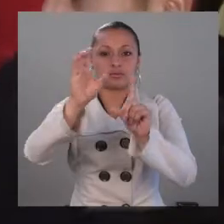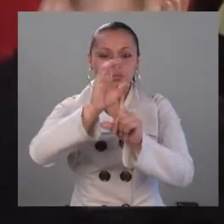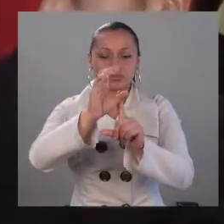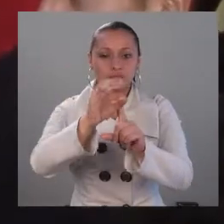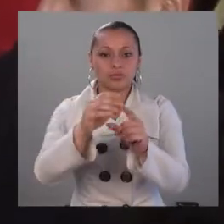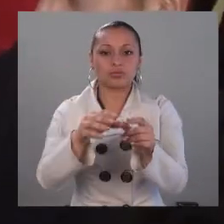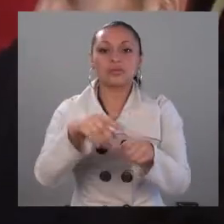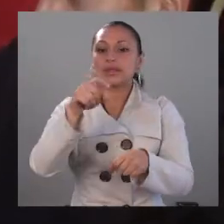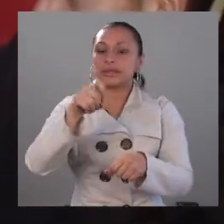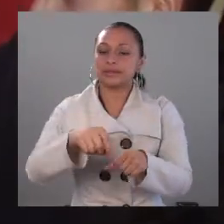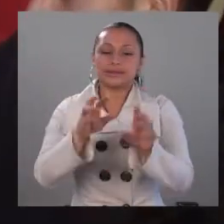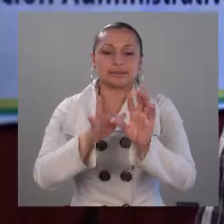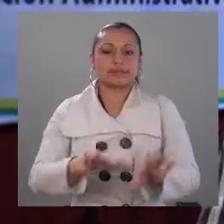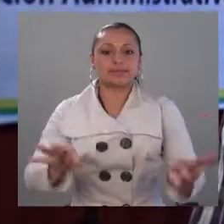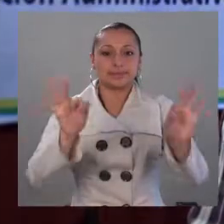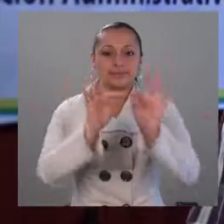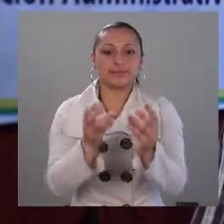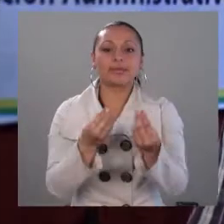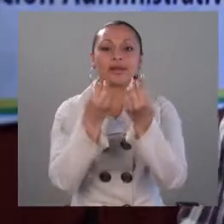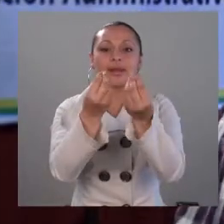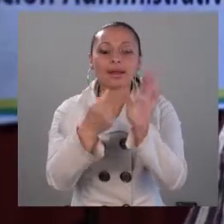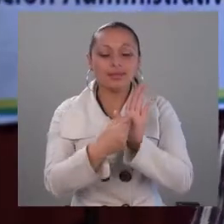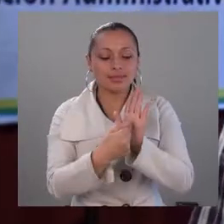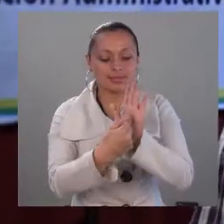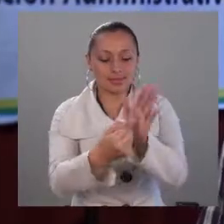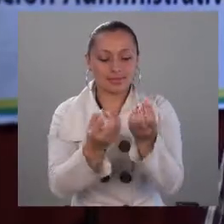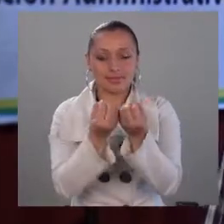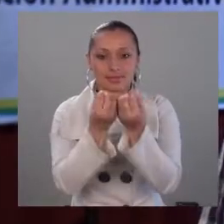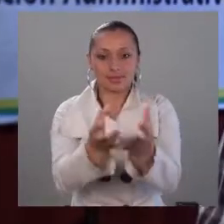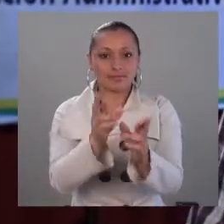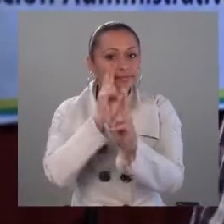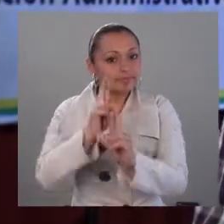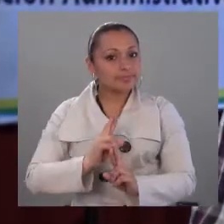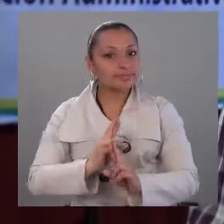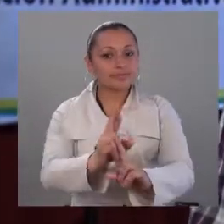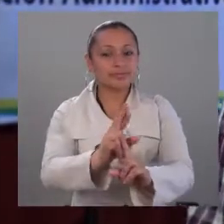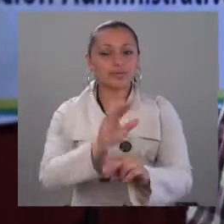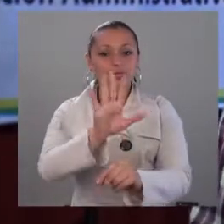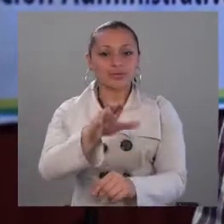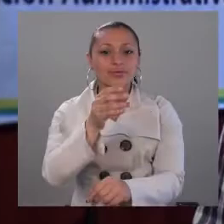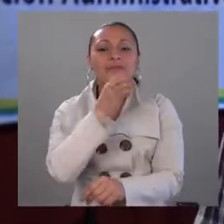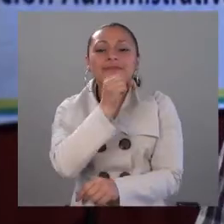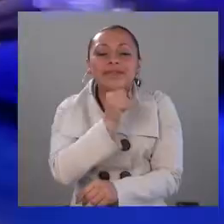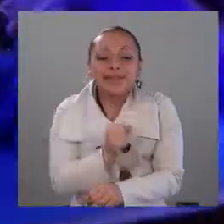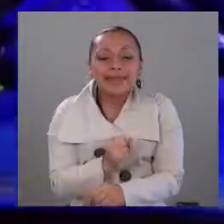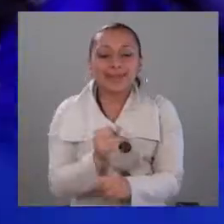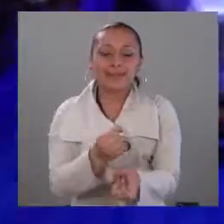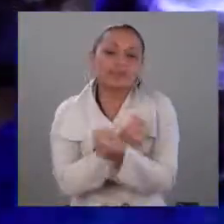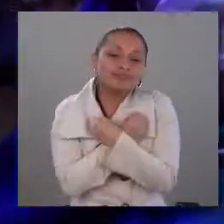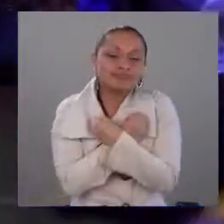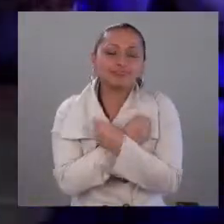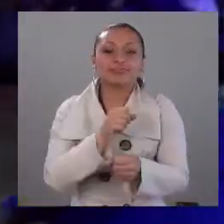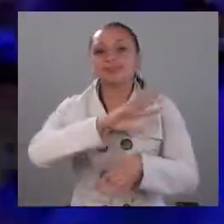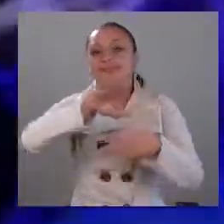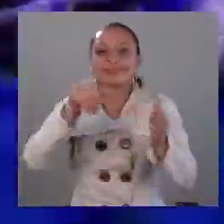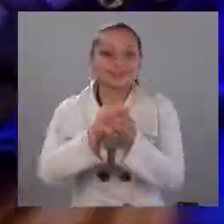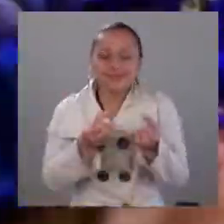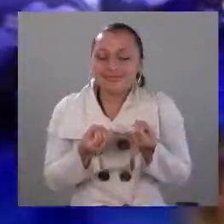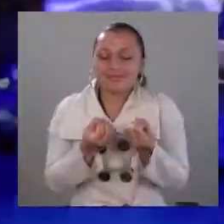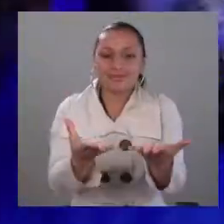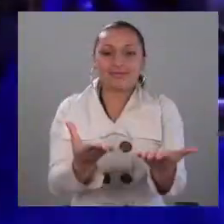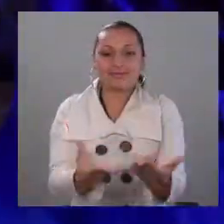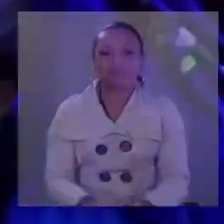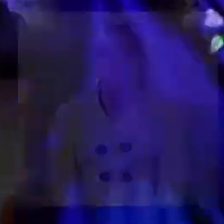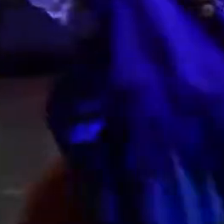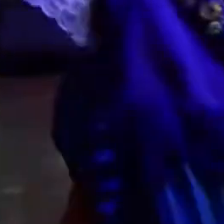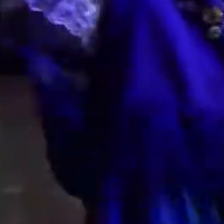Cultura, no ha sido sino el pretexto para hacerle un justo reconocimiento a nuestros viejitos queridos que lo han puesto todo en el escenario.